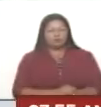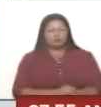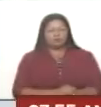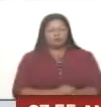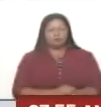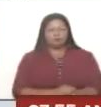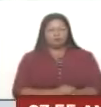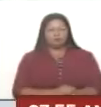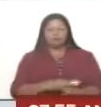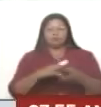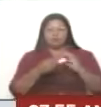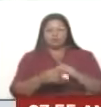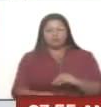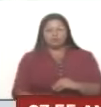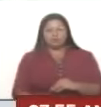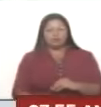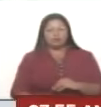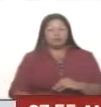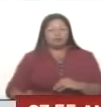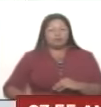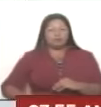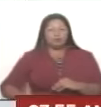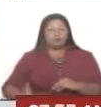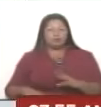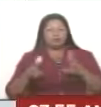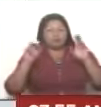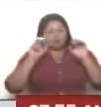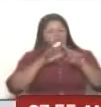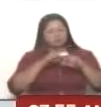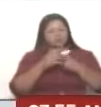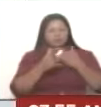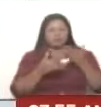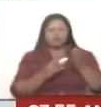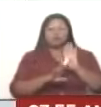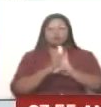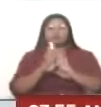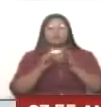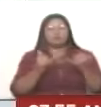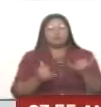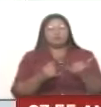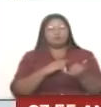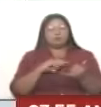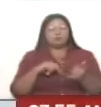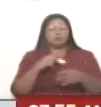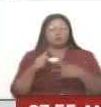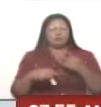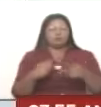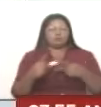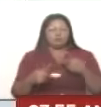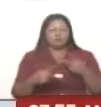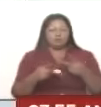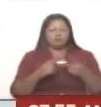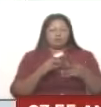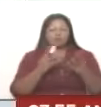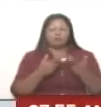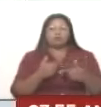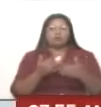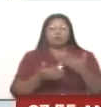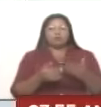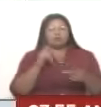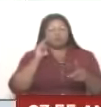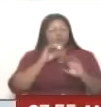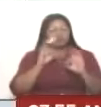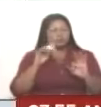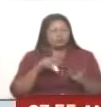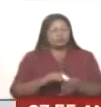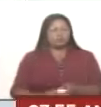adapta a nuevas circunstancias, a nuevas exigencias y comienza no solamente a desarrollar la producción industrial, la producción agrícola,